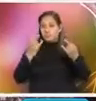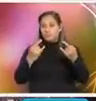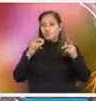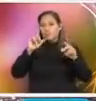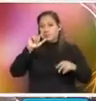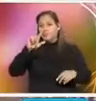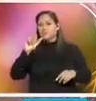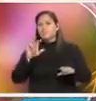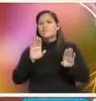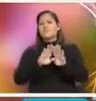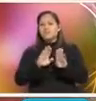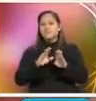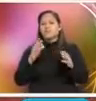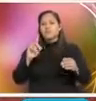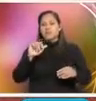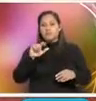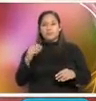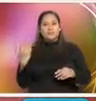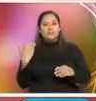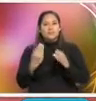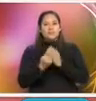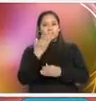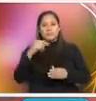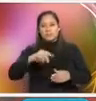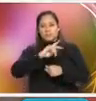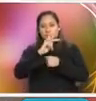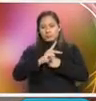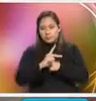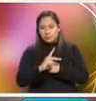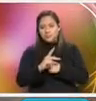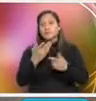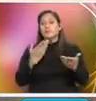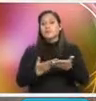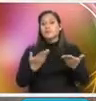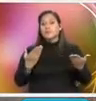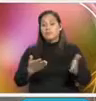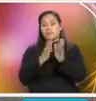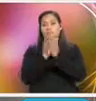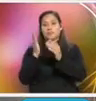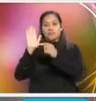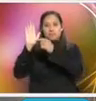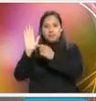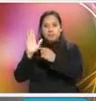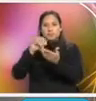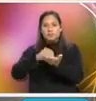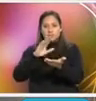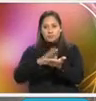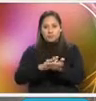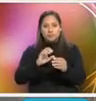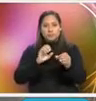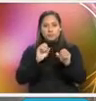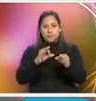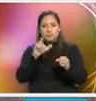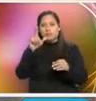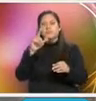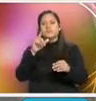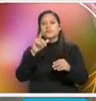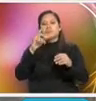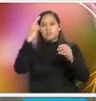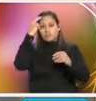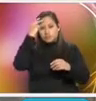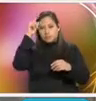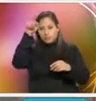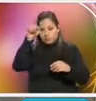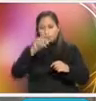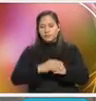la danza contemporánea en nuestro país, y esto es de la presentación del libro que es editado por el Instituto Nacional de Bellas Artes, como tú lo